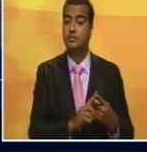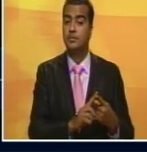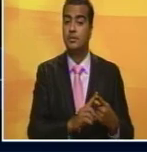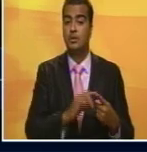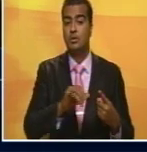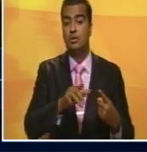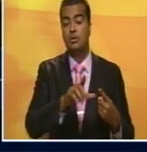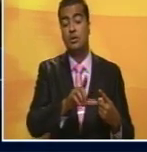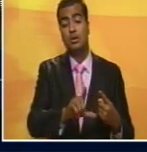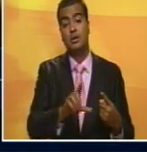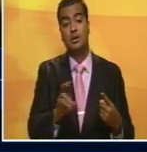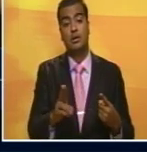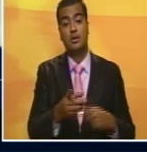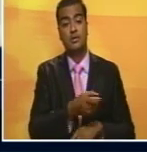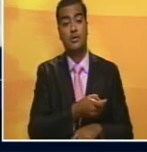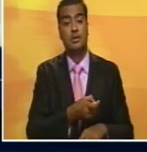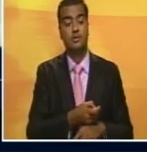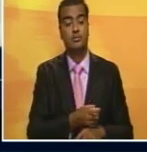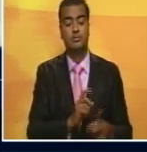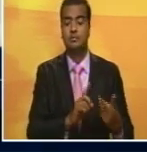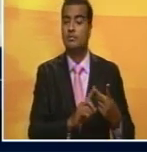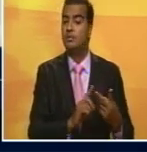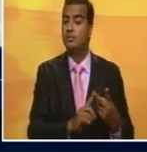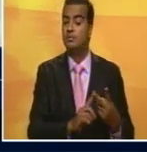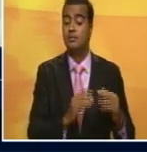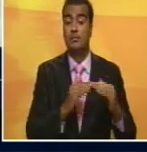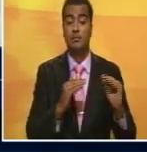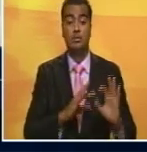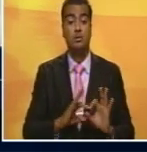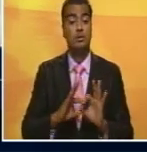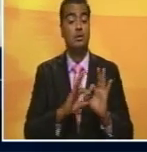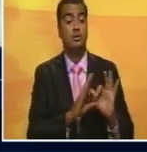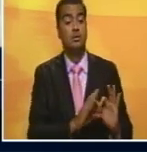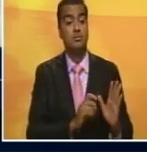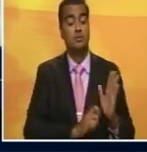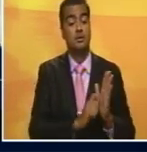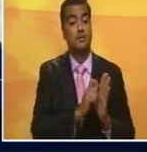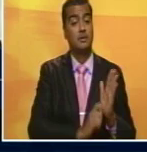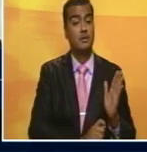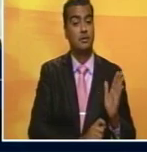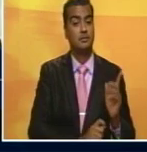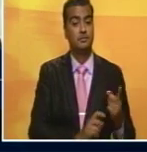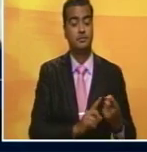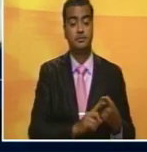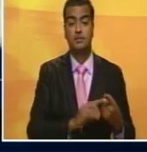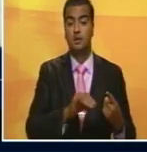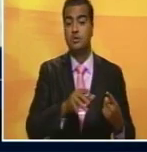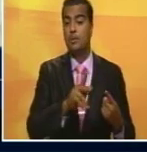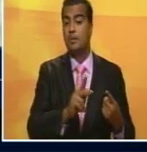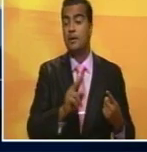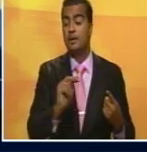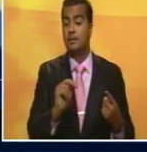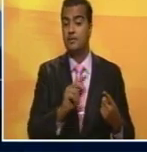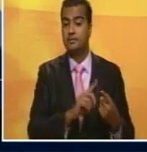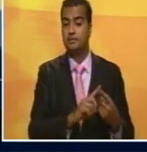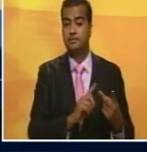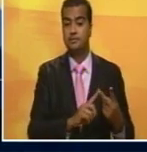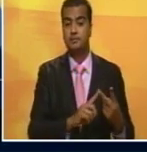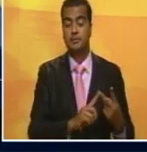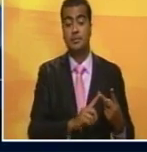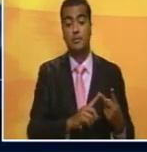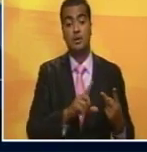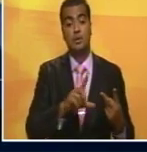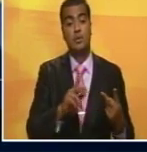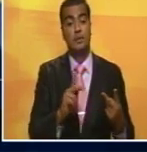Julio León Heredia, actual gobernador. Mientras que por la Mesa de la Unidad se inscribieron por Acción Democrática Jesús Peña Navas, Primero Justicia